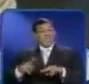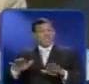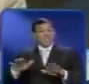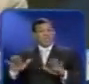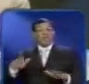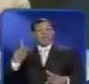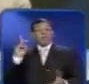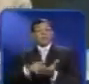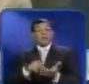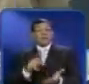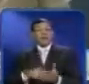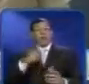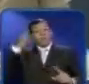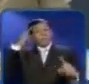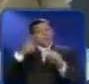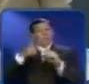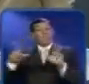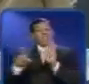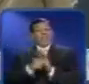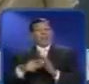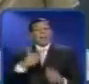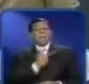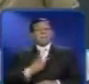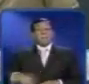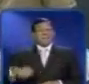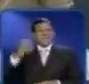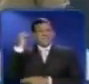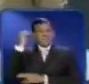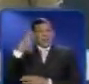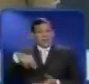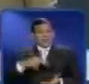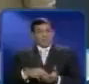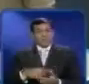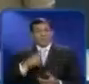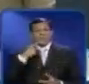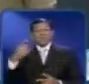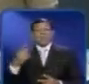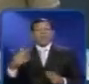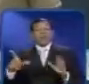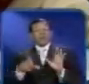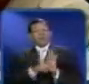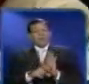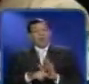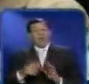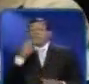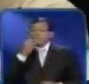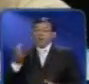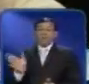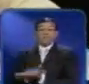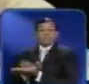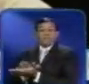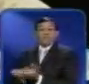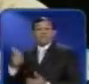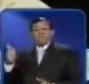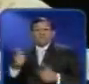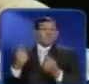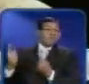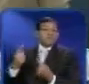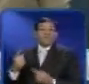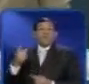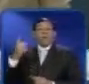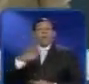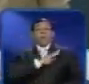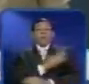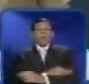habló del propósito de la ley la presidenta de la asamblea nacional dirigió loas al proyecto de su comandante dos poderes mismo